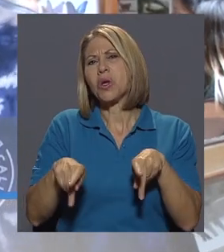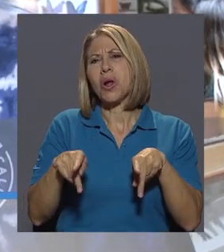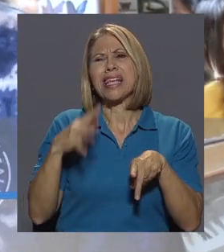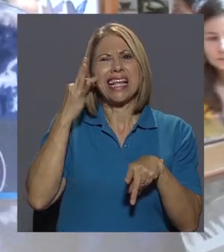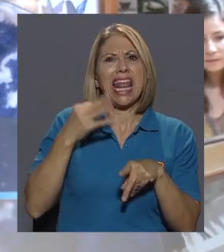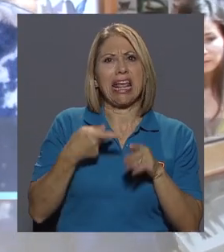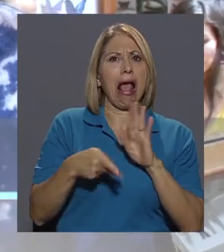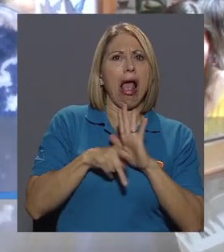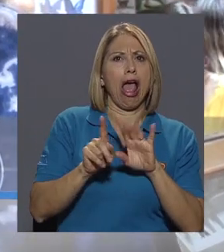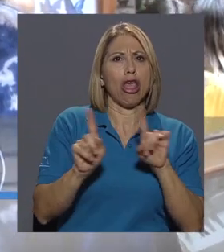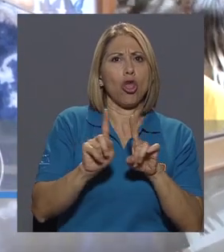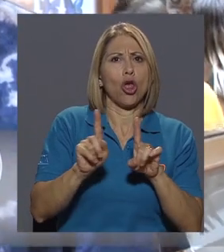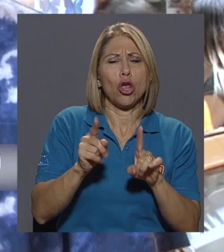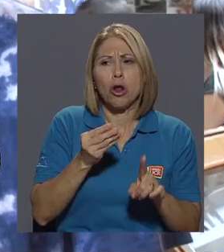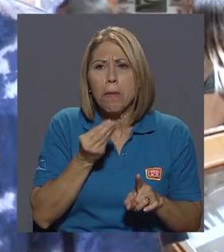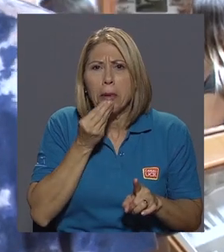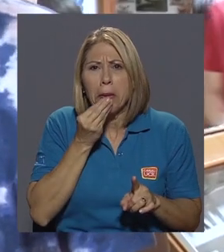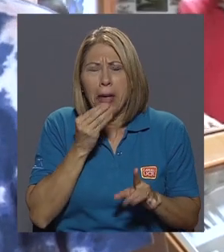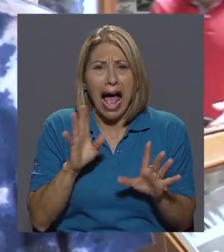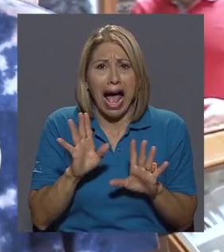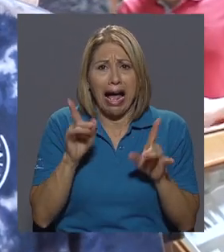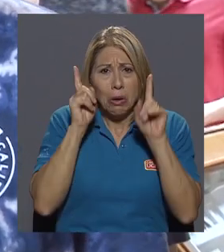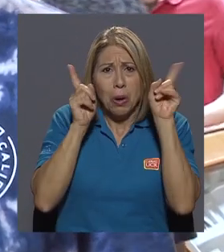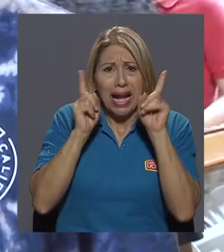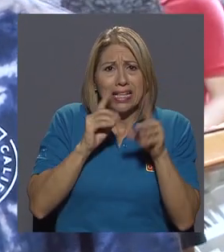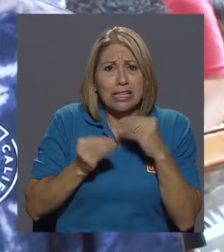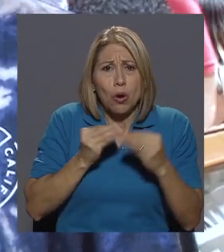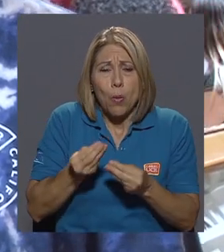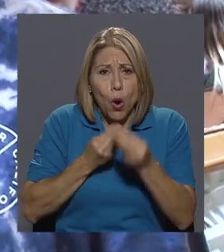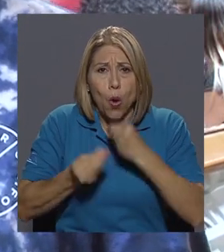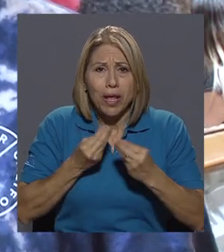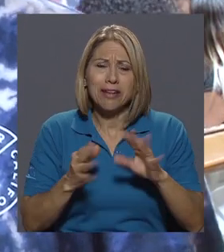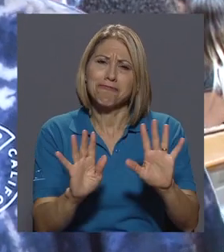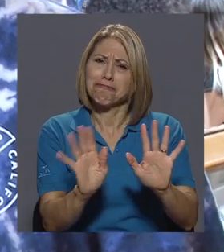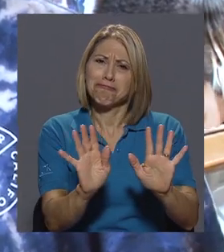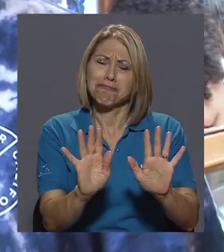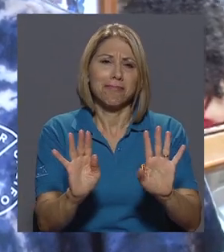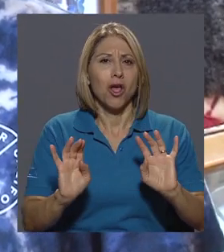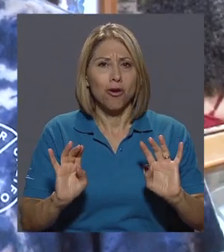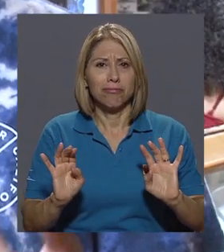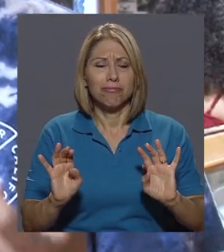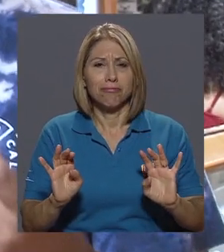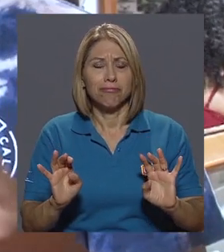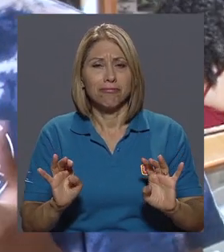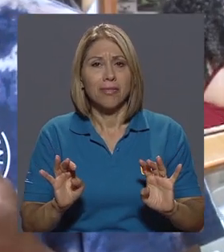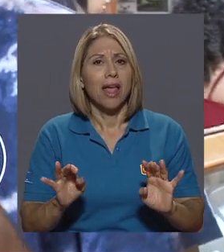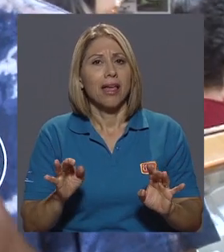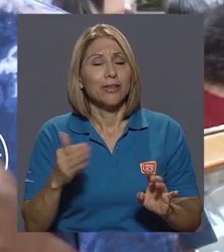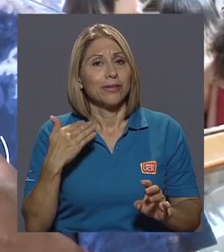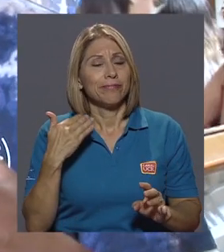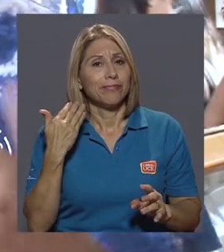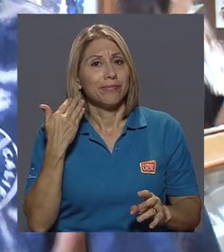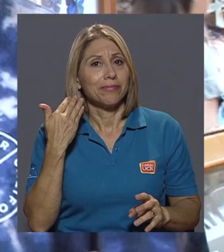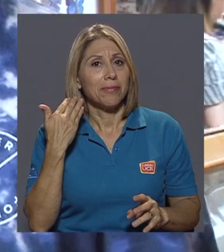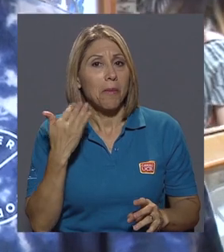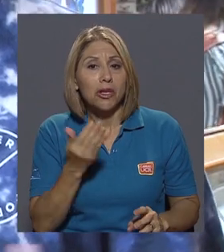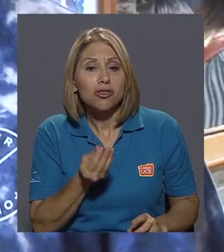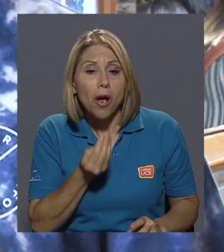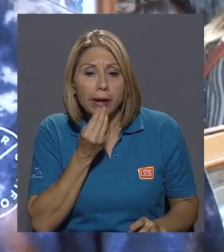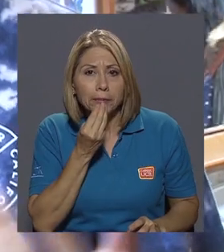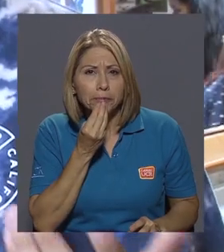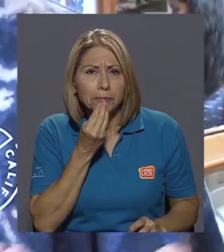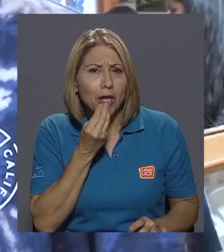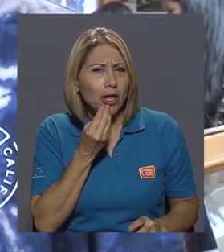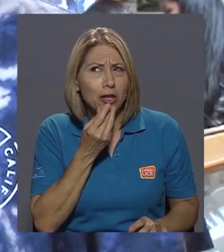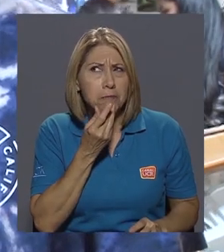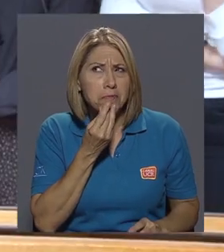como, no, fijo, sabe feo, o cómo vamos a comer cucarachas, etcétera, y en realidad no es así. No sabía mal, tampoco es